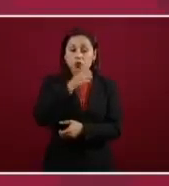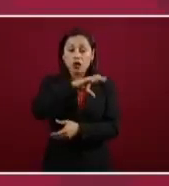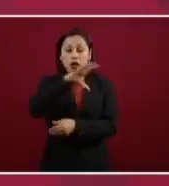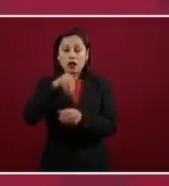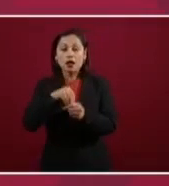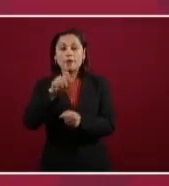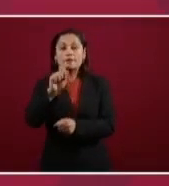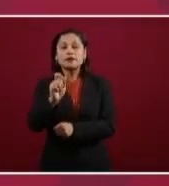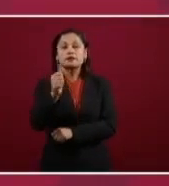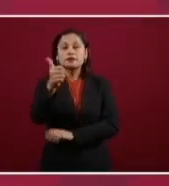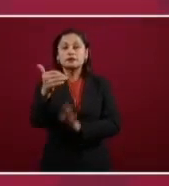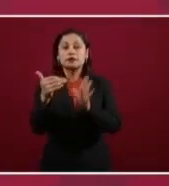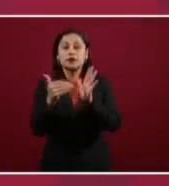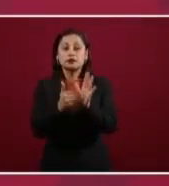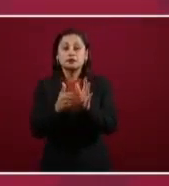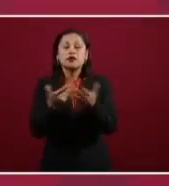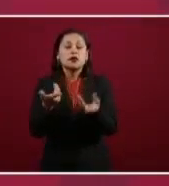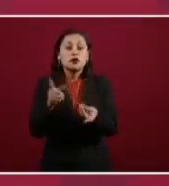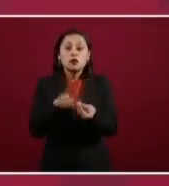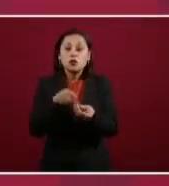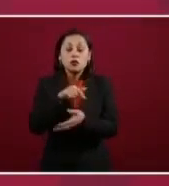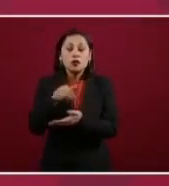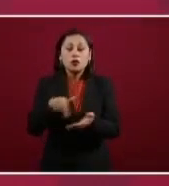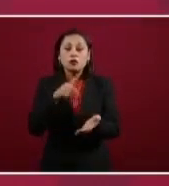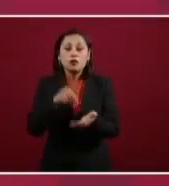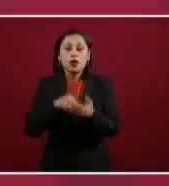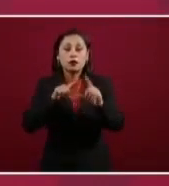más apartadas las